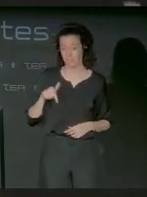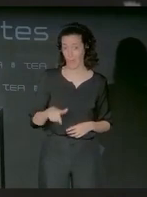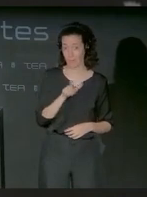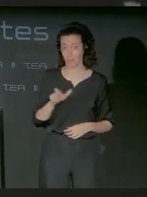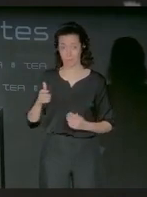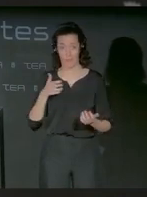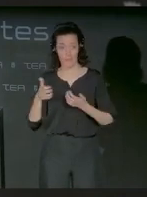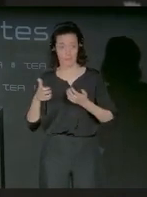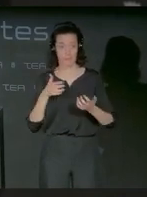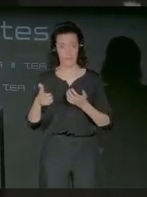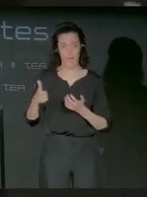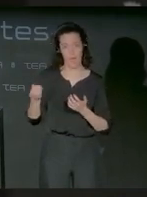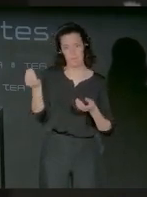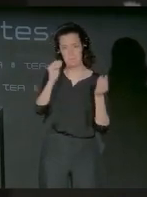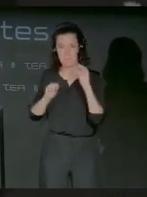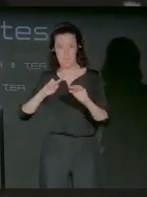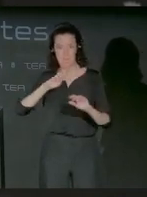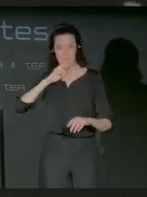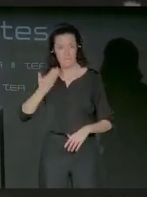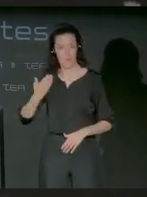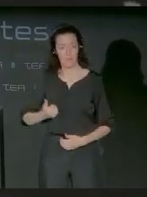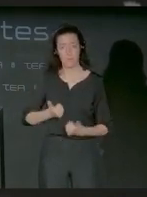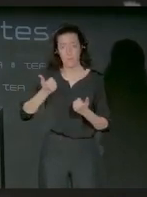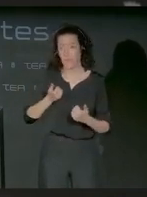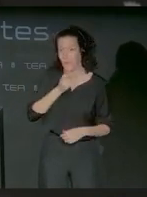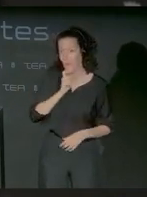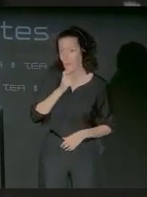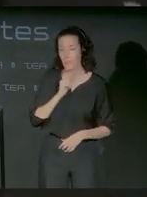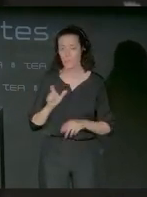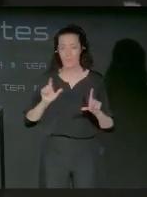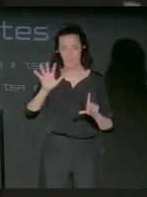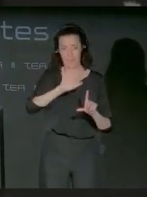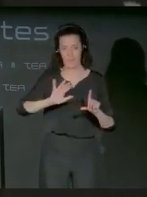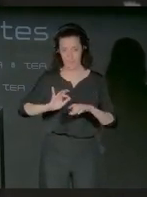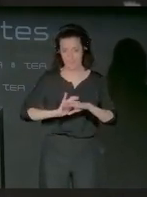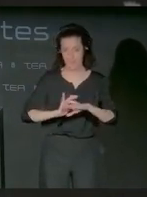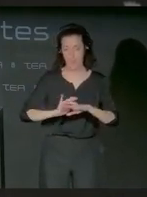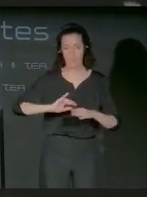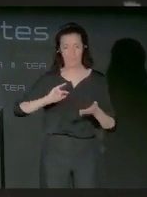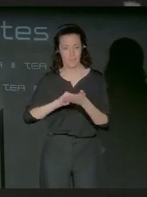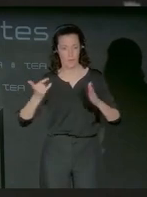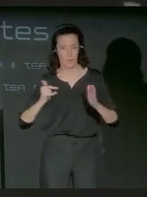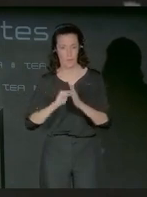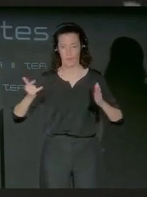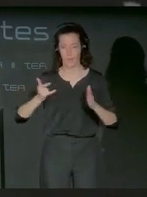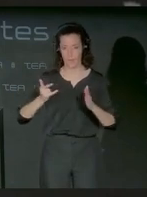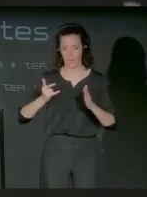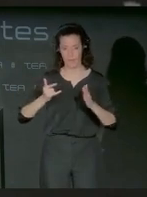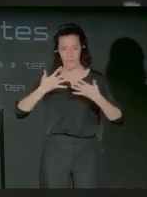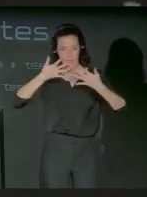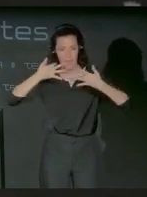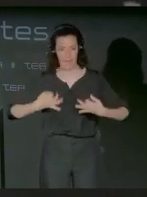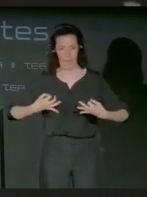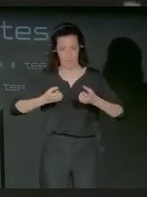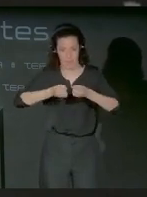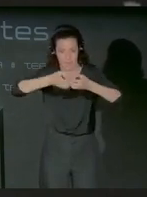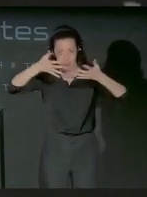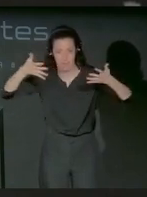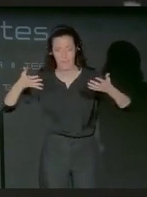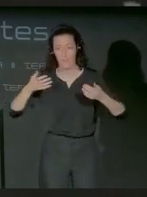enriquecer su obra mediante el uso de pantallas digitales tecnologías de realidad extendida o nuevos lenguajes de programación